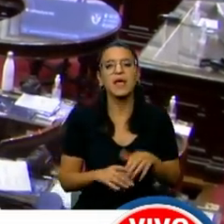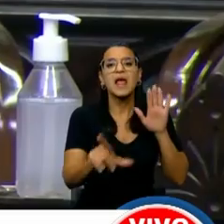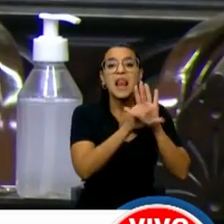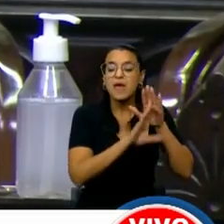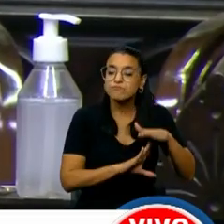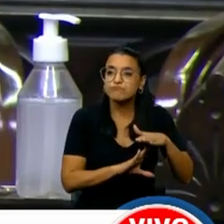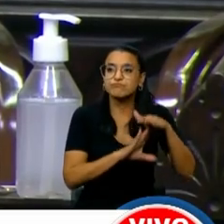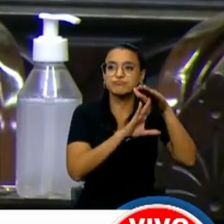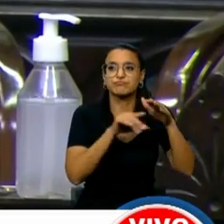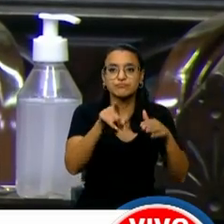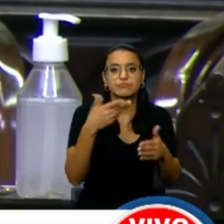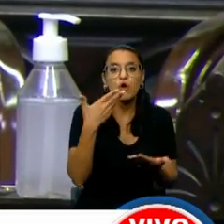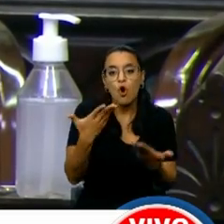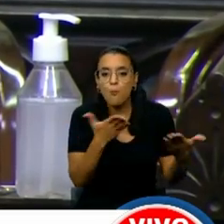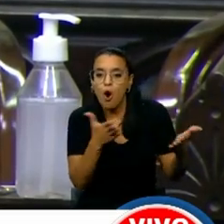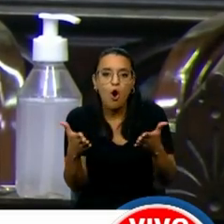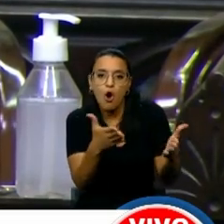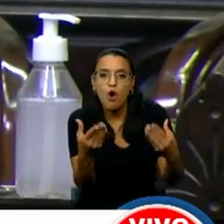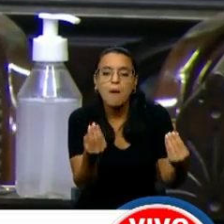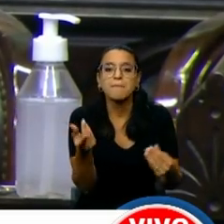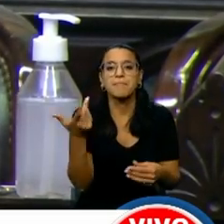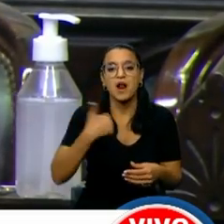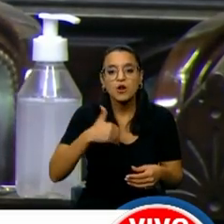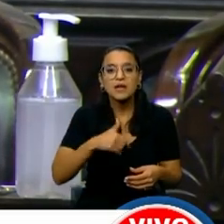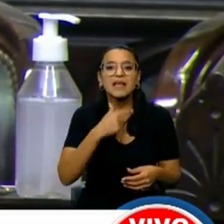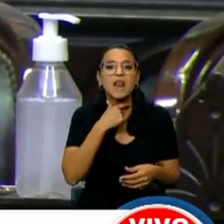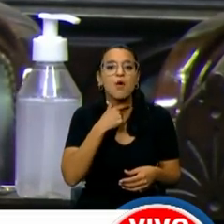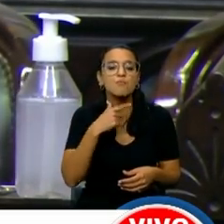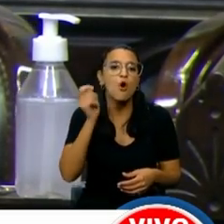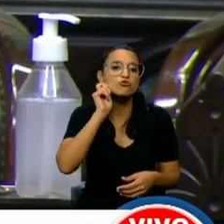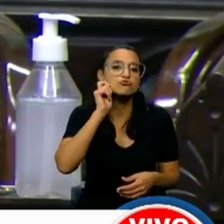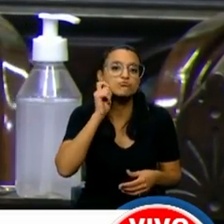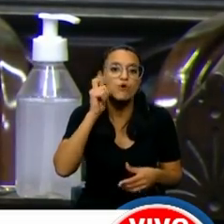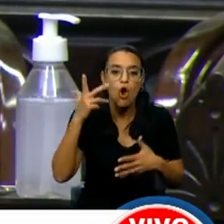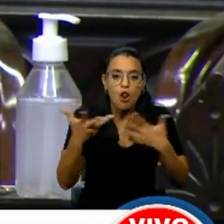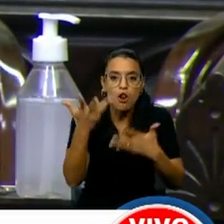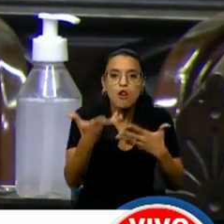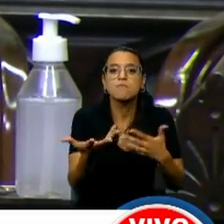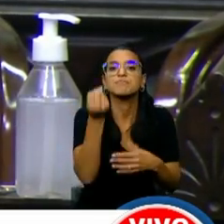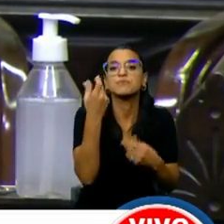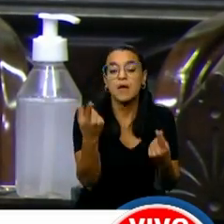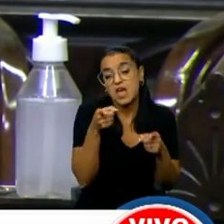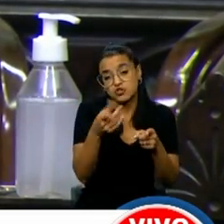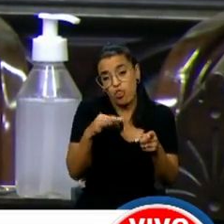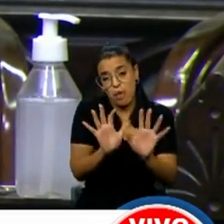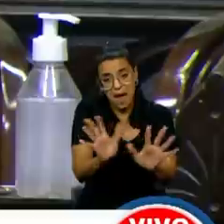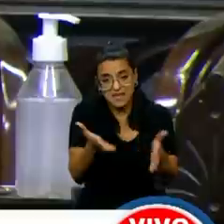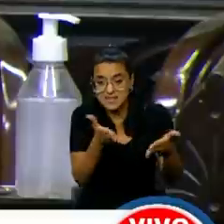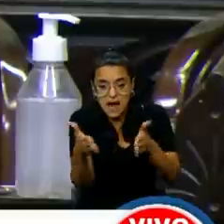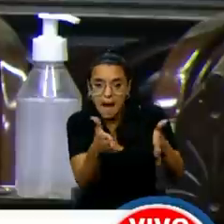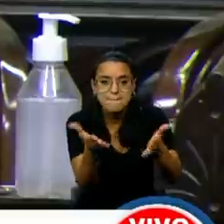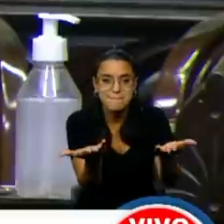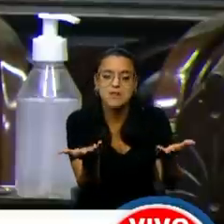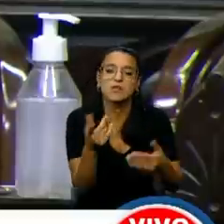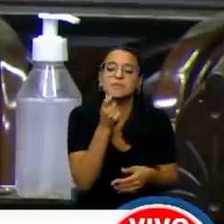ley de leyes es una hoja de ruta para el país que queremos lograr o al menos eso debería hacer si